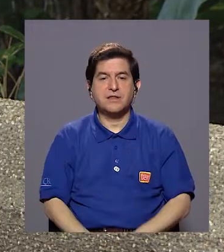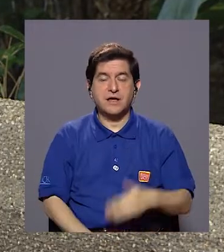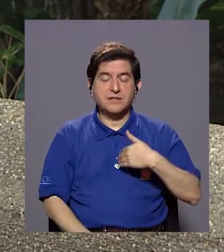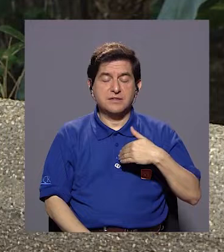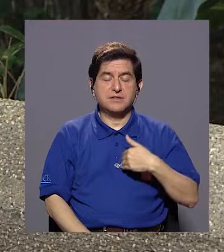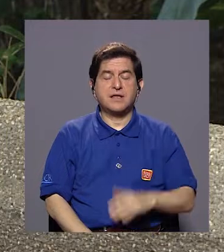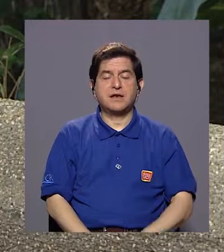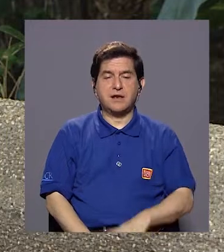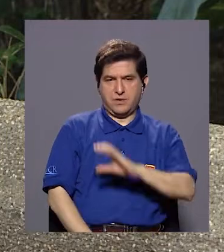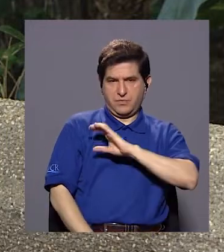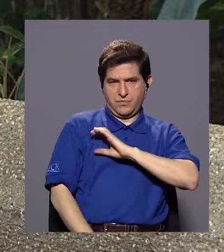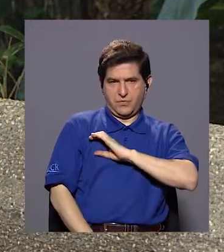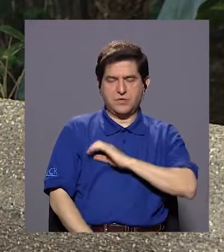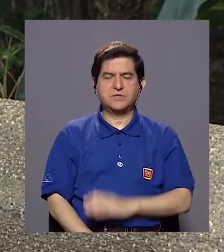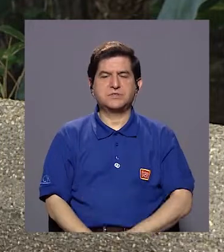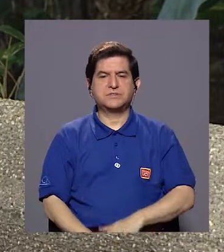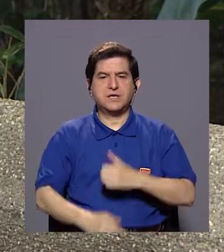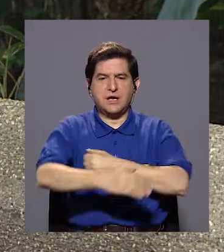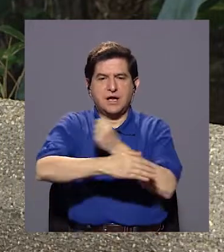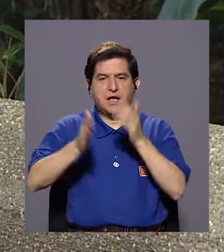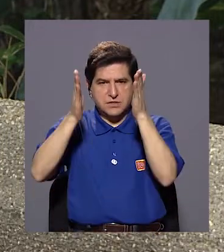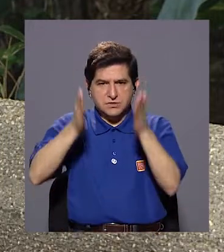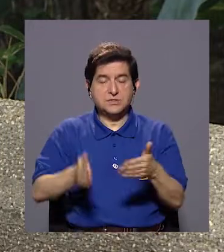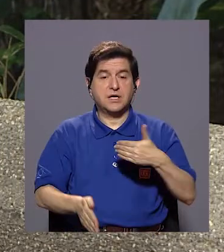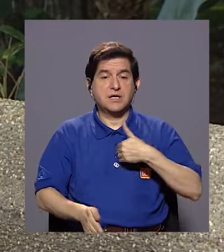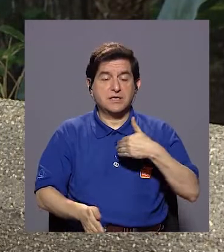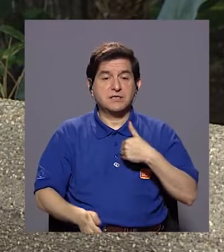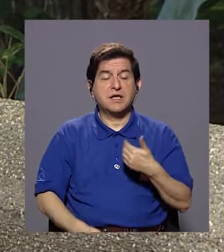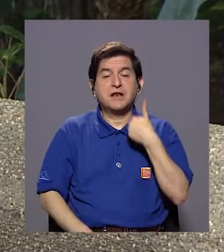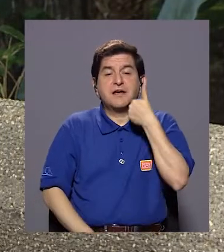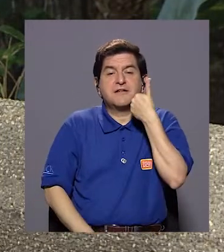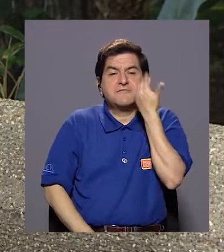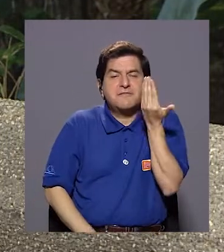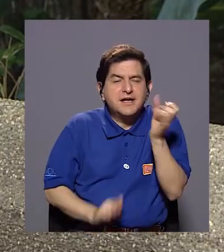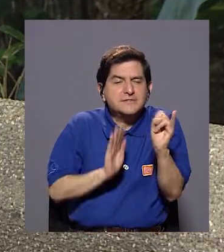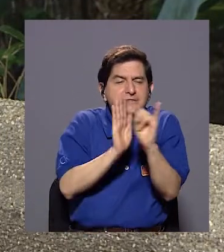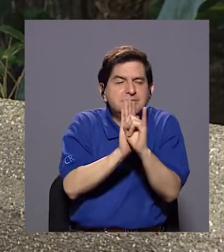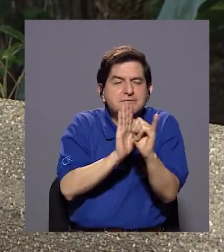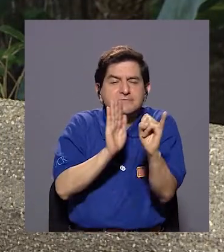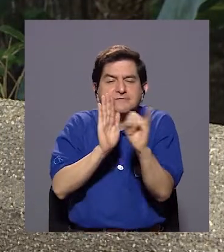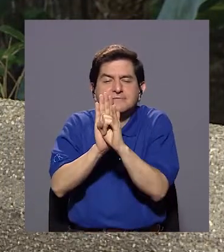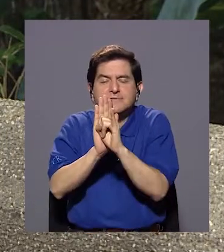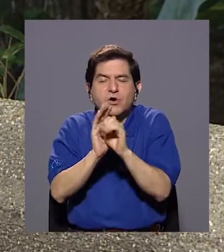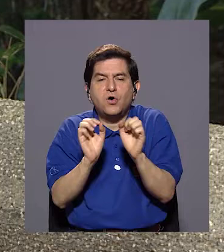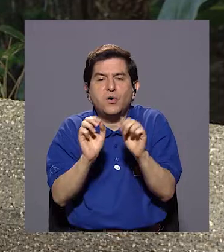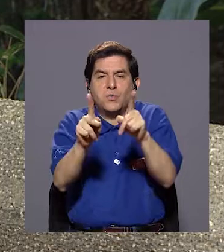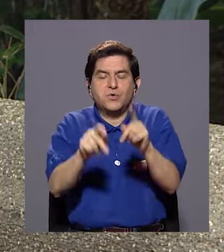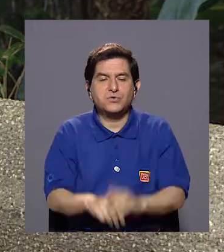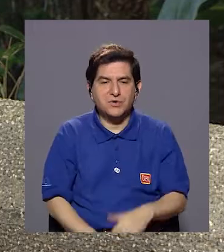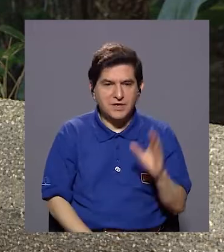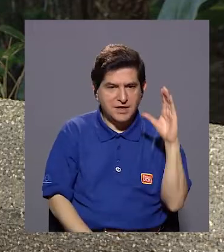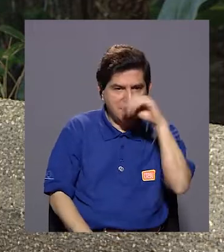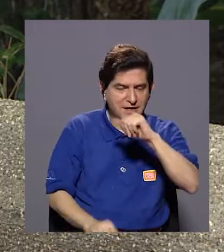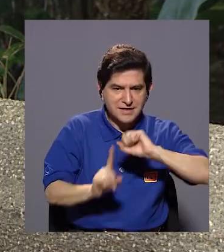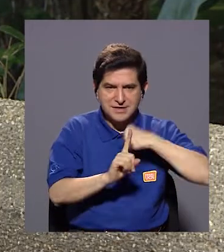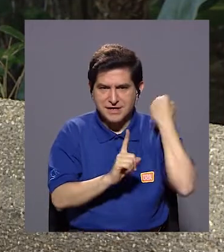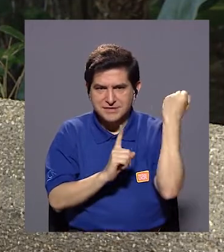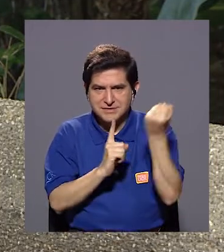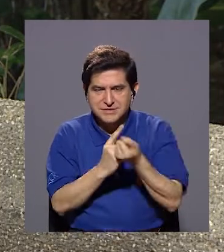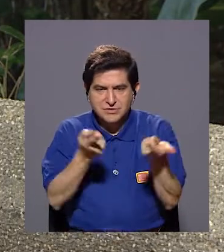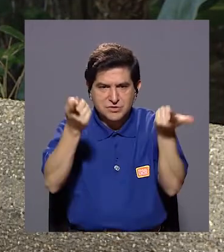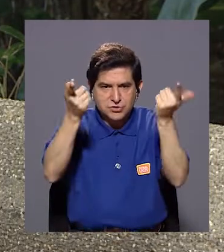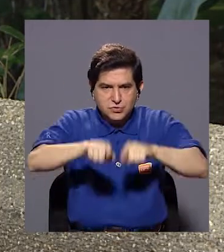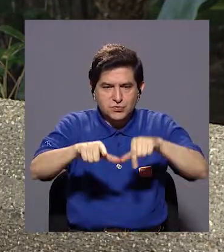guardas, tenemos cocineros, ¿verdad? Gente que de repente tiene mucho más facilidad de identificar este tipo de situaciones